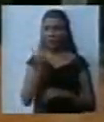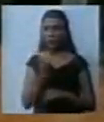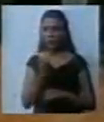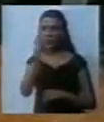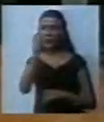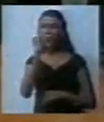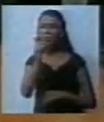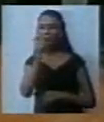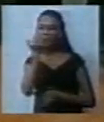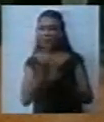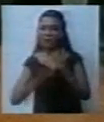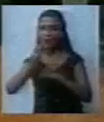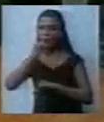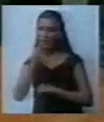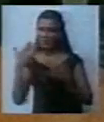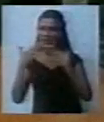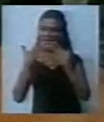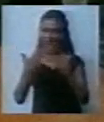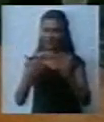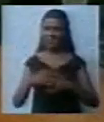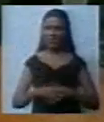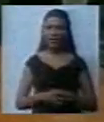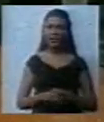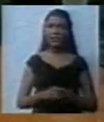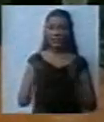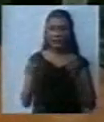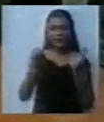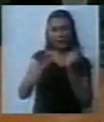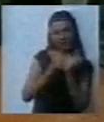palabras. Y para una cosita más para agregar.